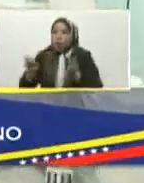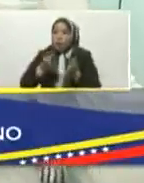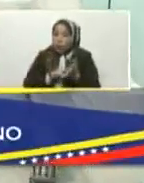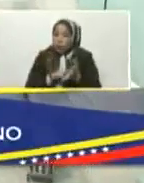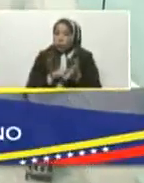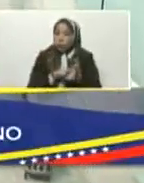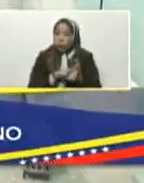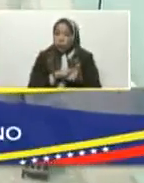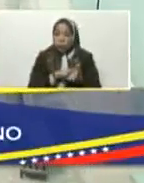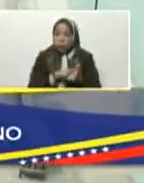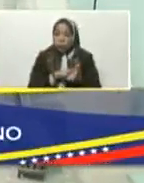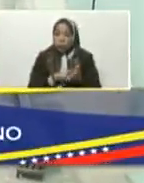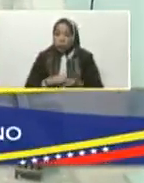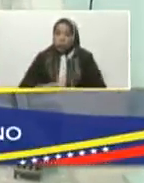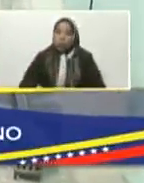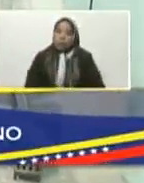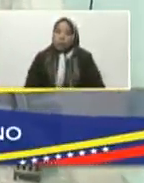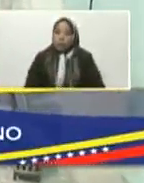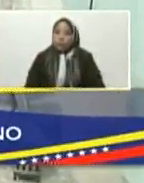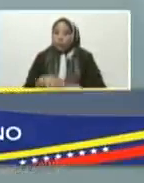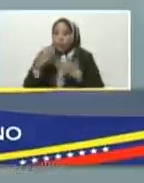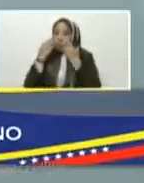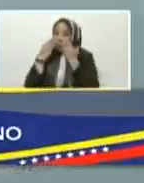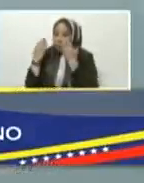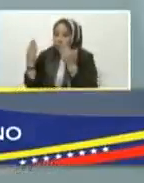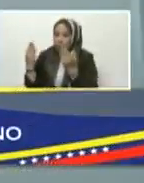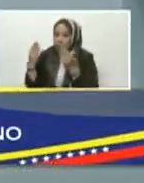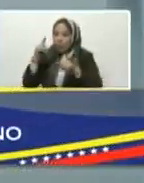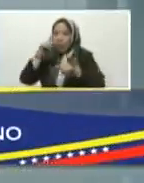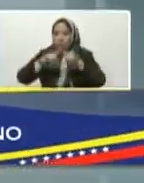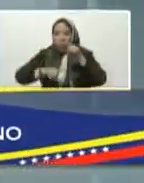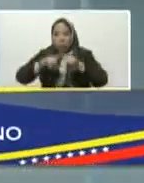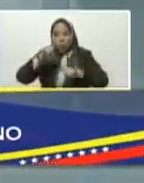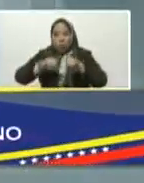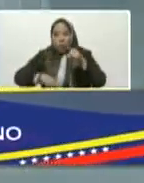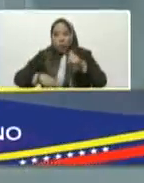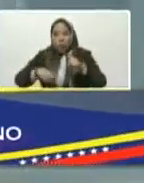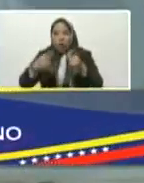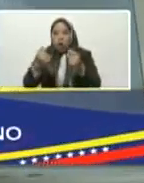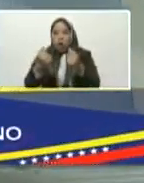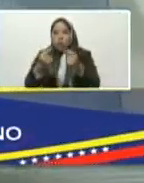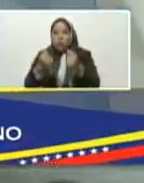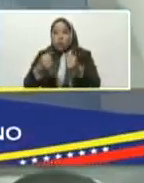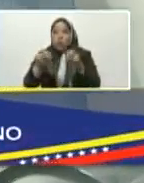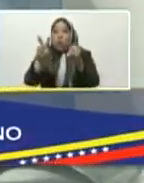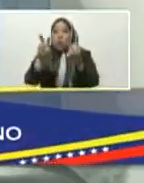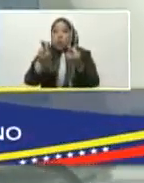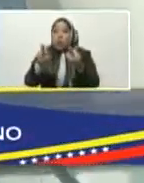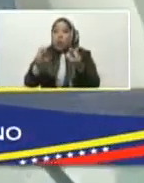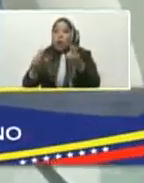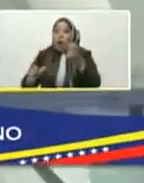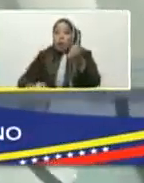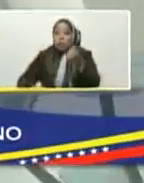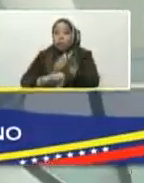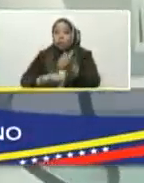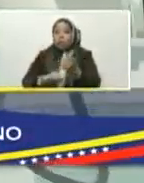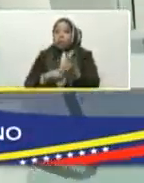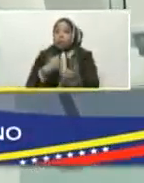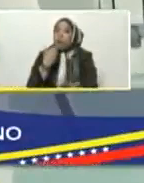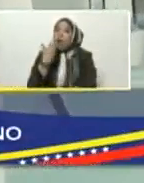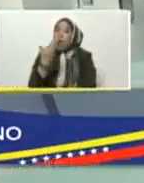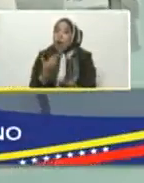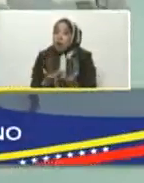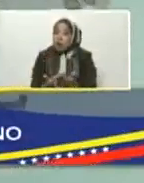mire toda la cantidad de equipos que fueron recuperados, que fueron comprados, adquiridos, gracias al apoyo que usted nos ha dado.